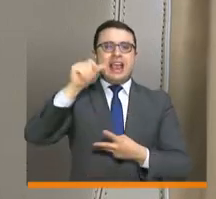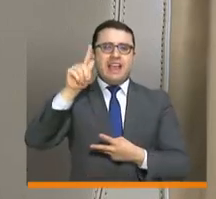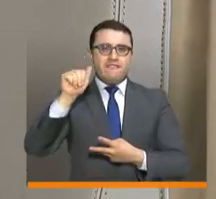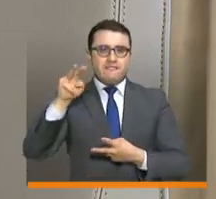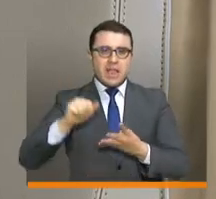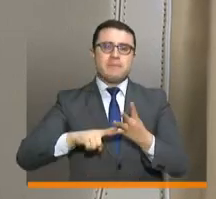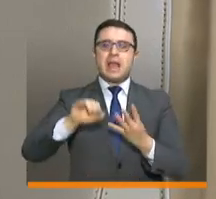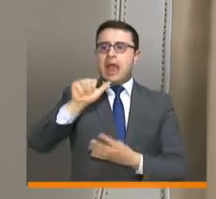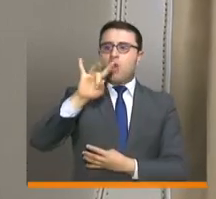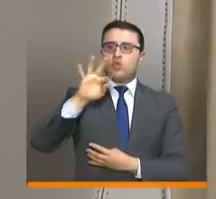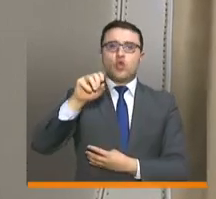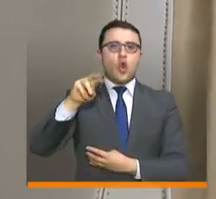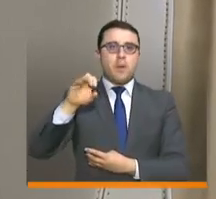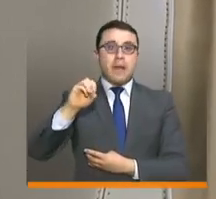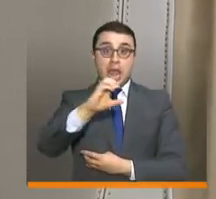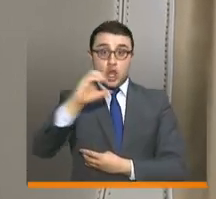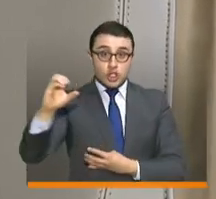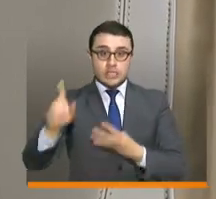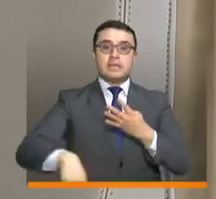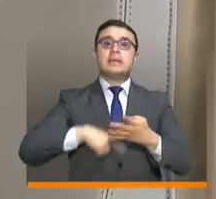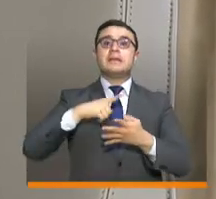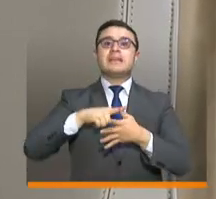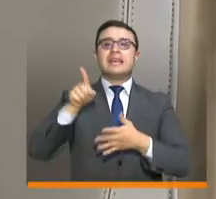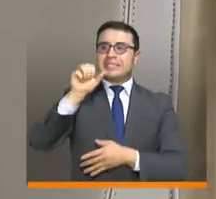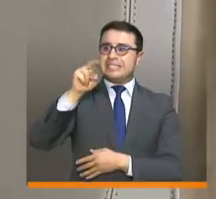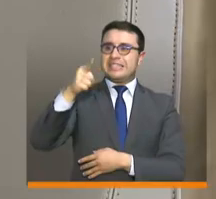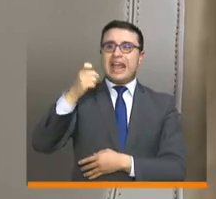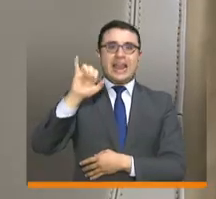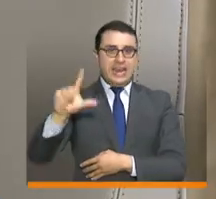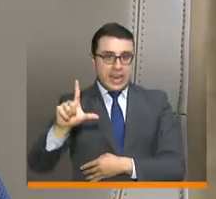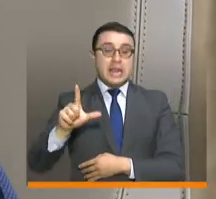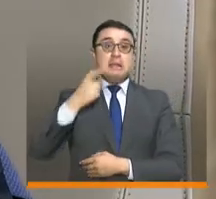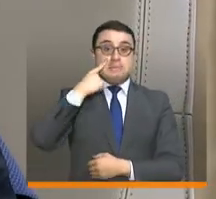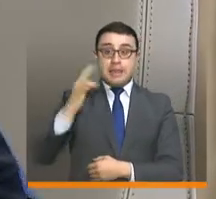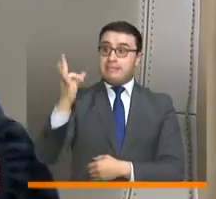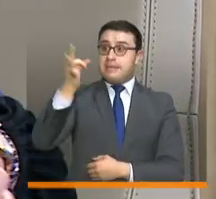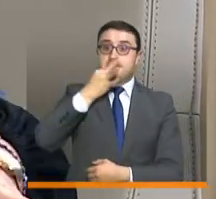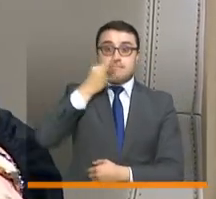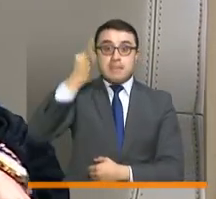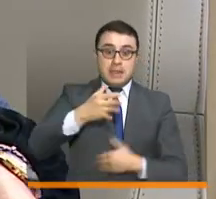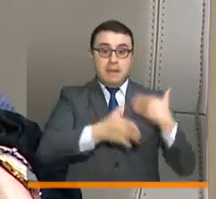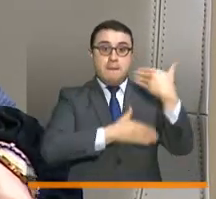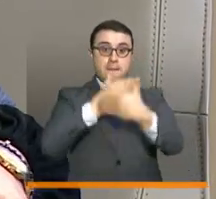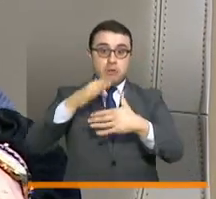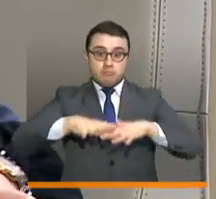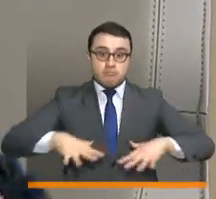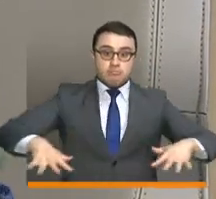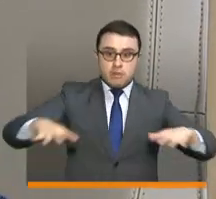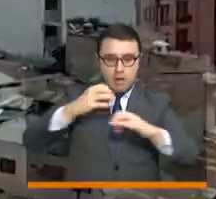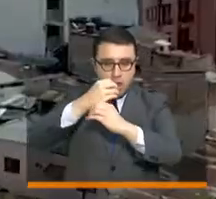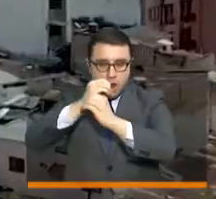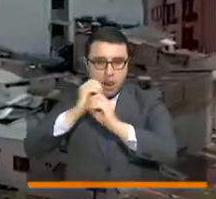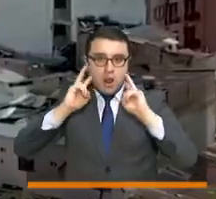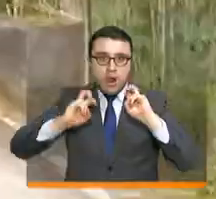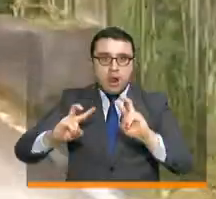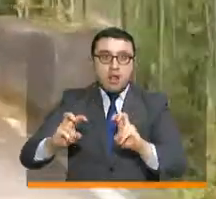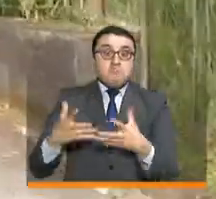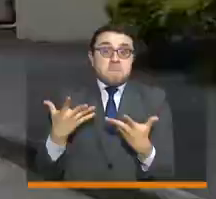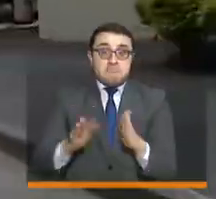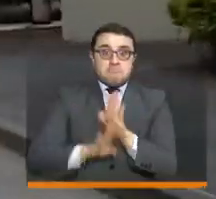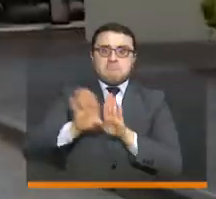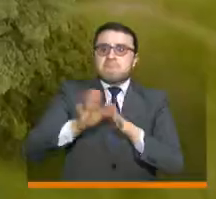de Occidente y la Fundación Universitaria San Gil. Veamos con los testimonios cómo avanza este desarrollo de los laboratorios.